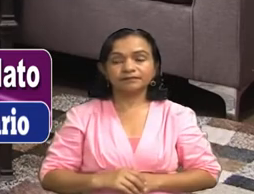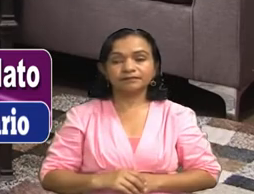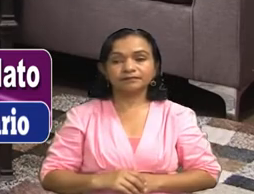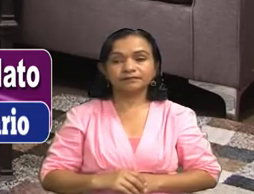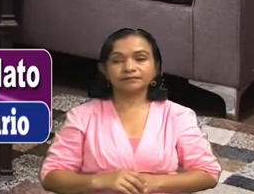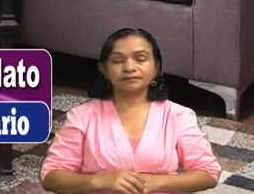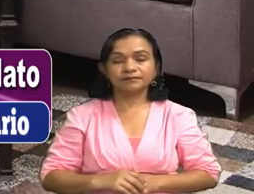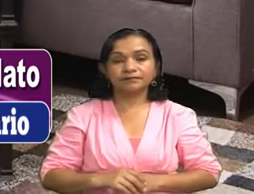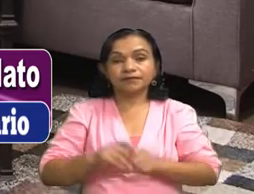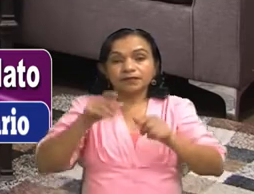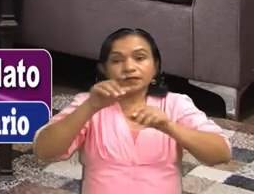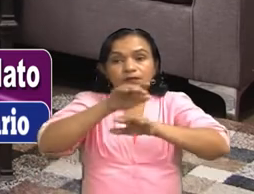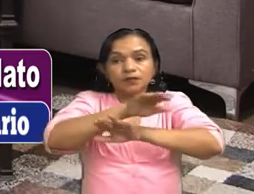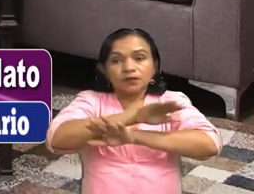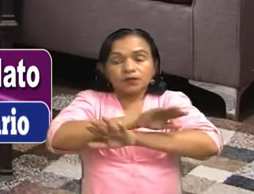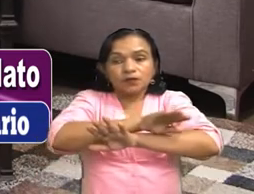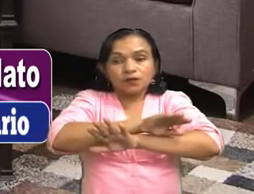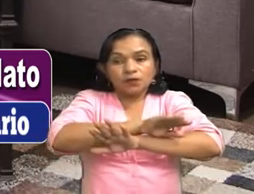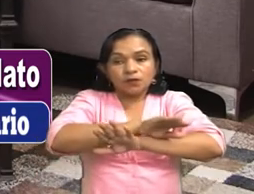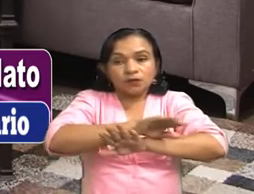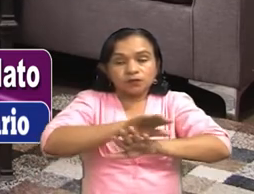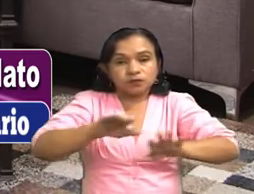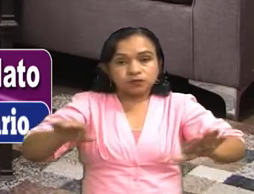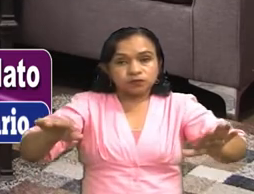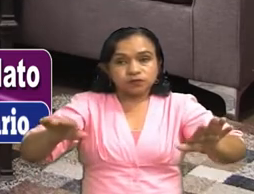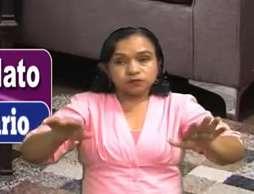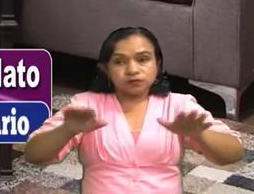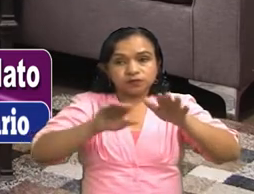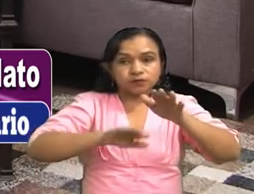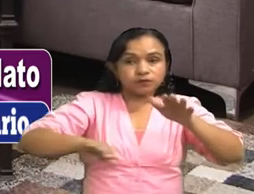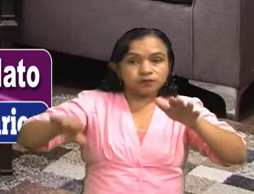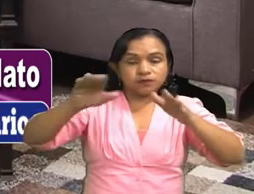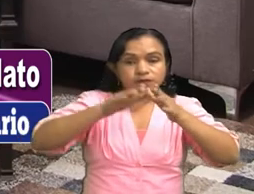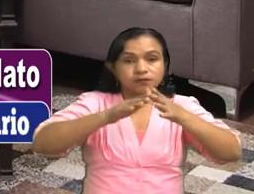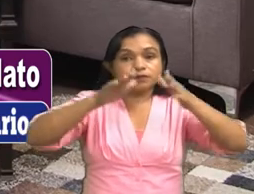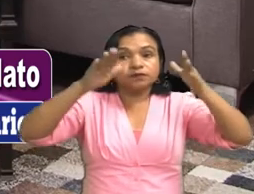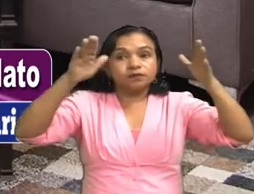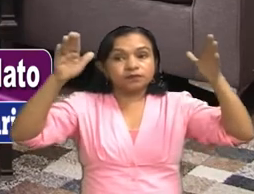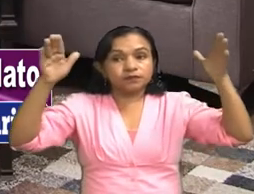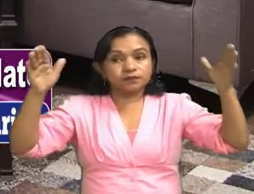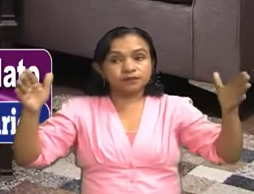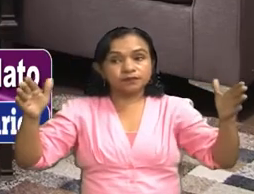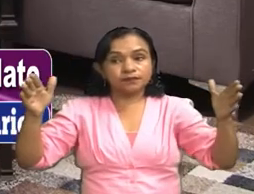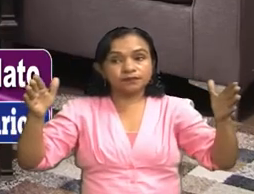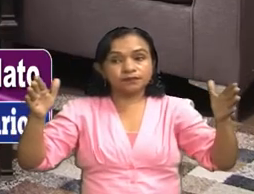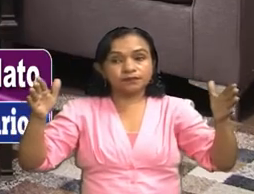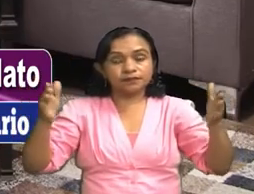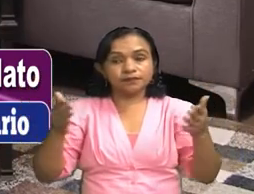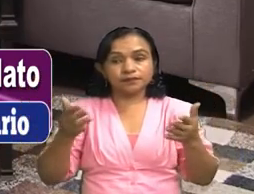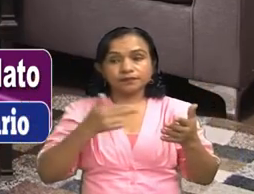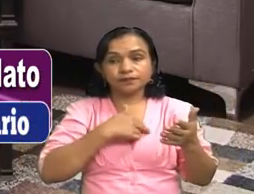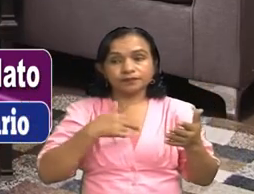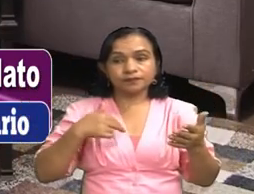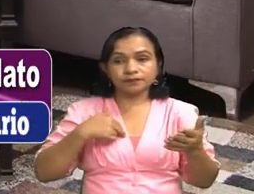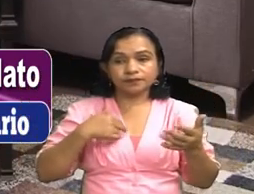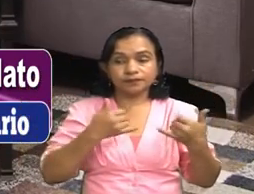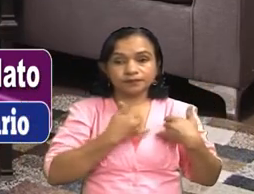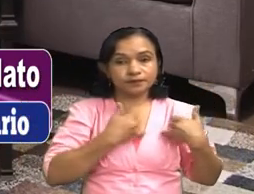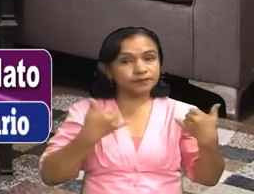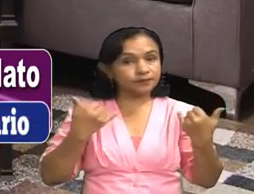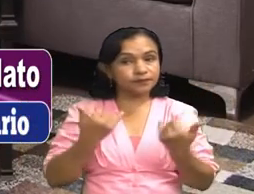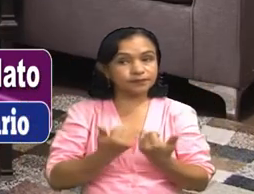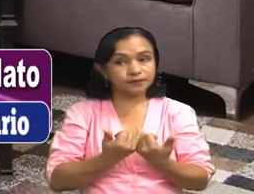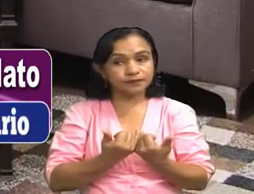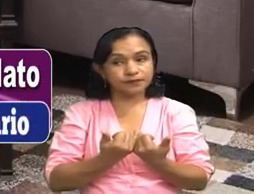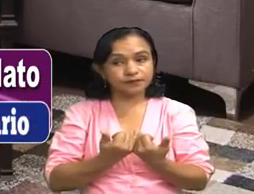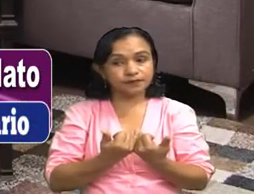Y terminamos ahorita la ampliación, que me lo tienen que entregar, ¿verdad?, a la institución en